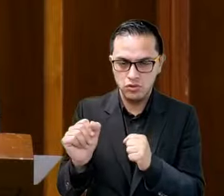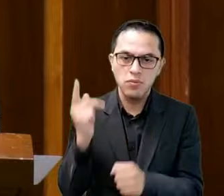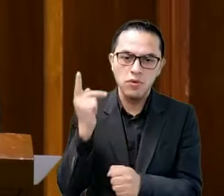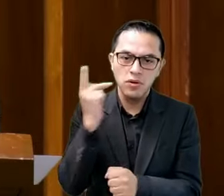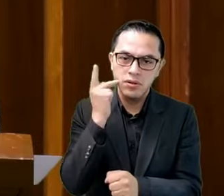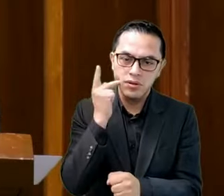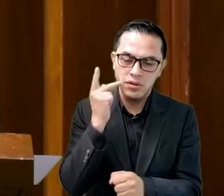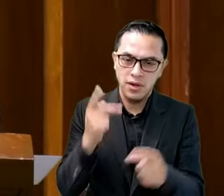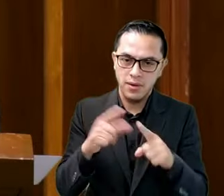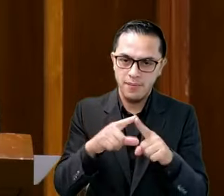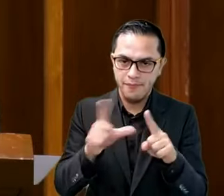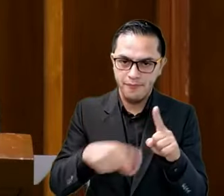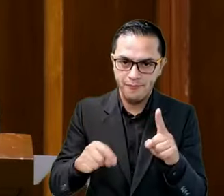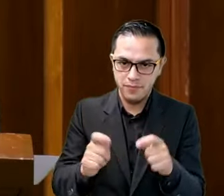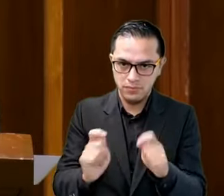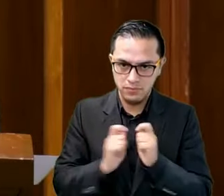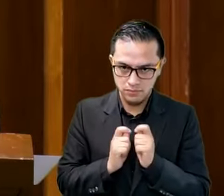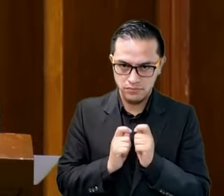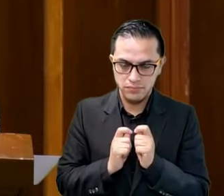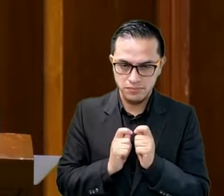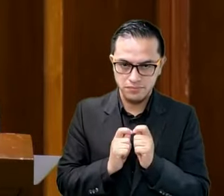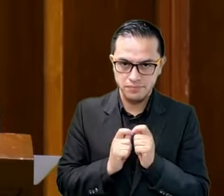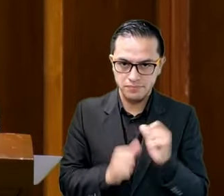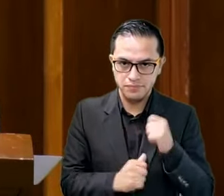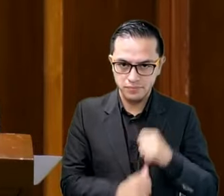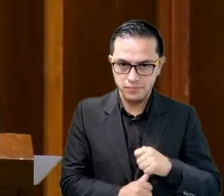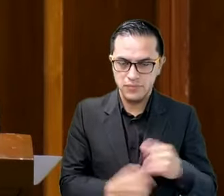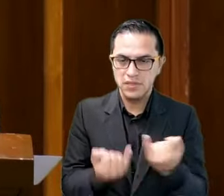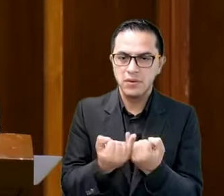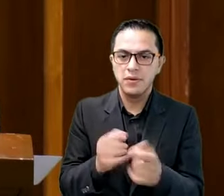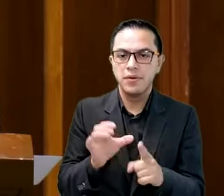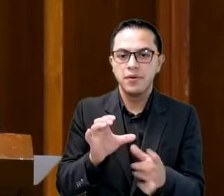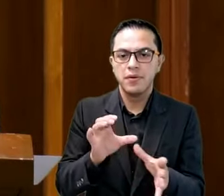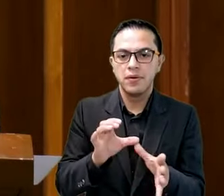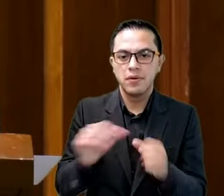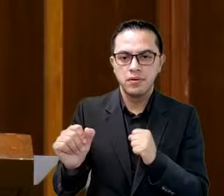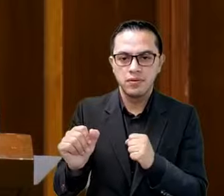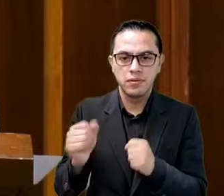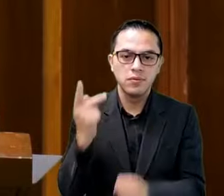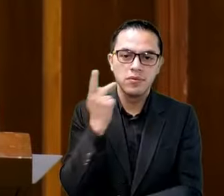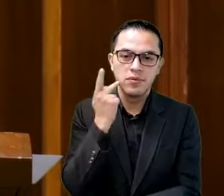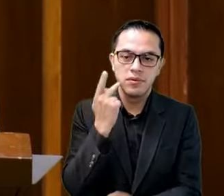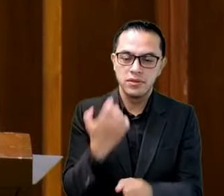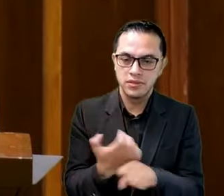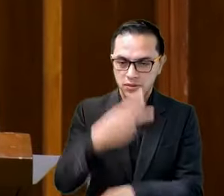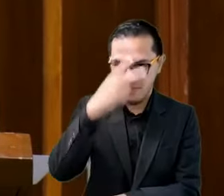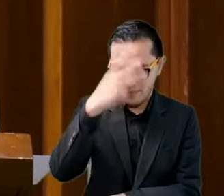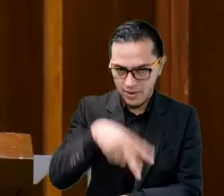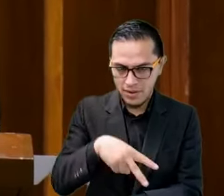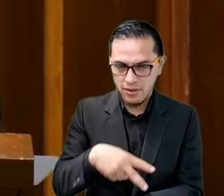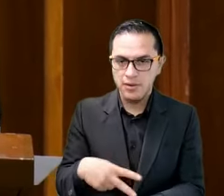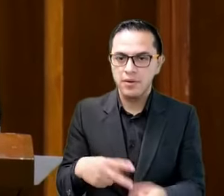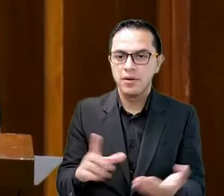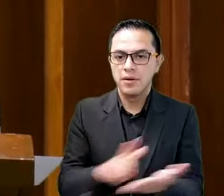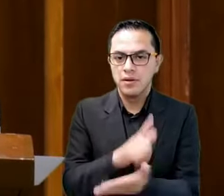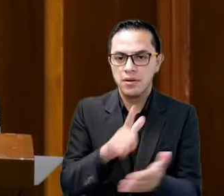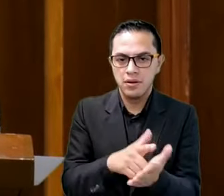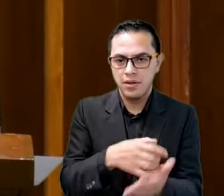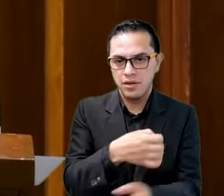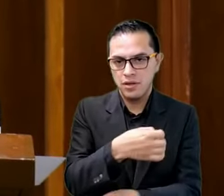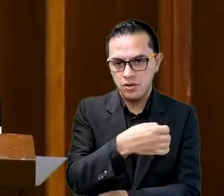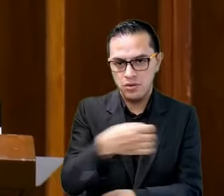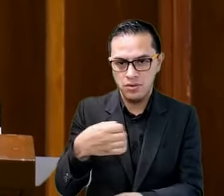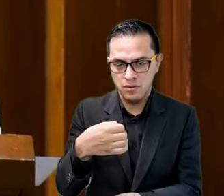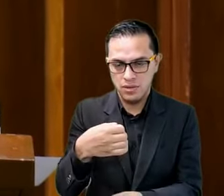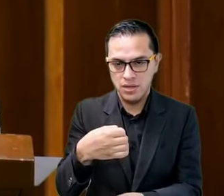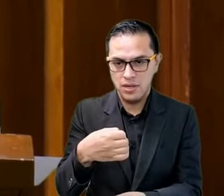Unidos Mexicanos la constitución política del Estado libre y soberano de México la Ley Orgánica del poder